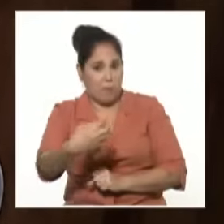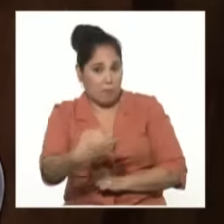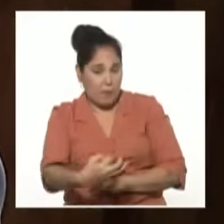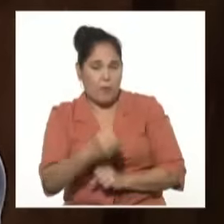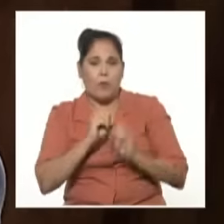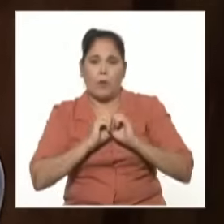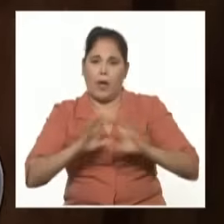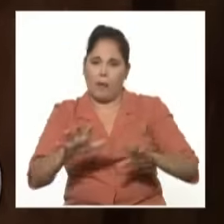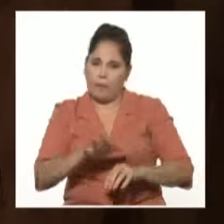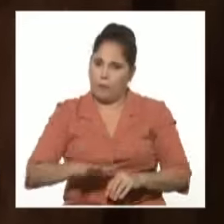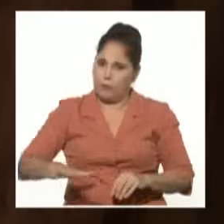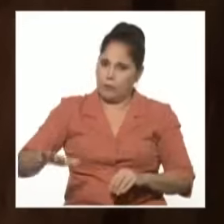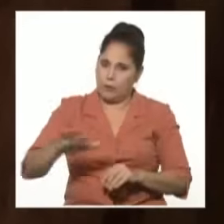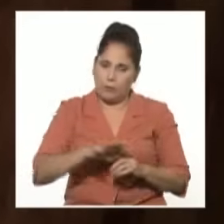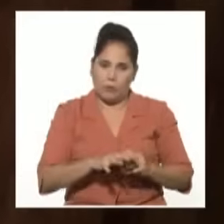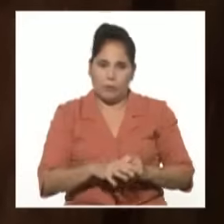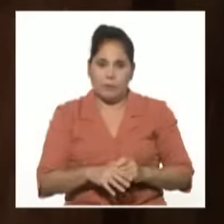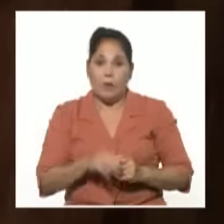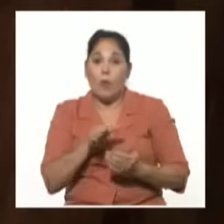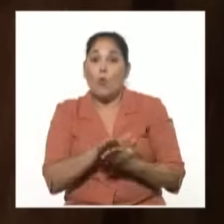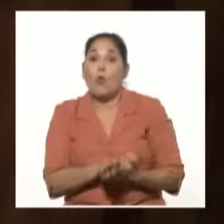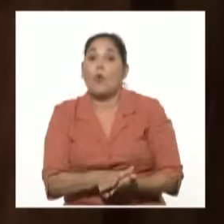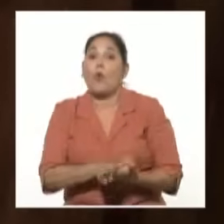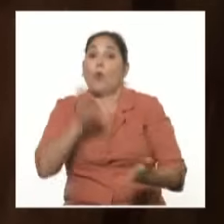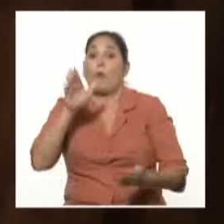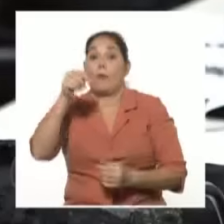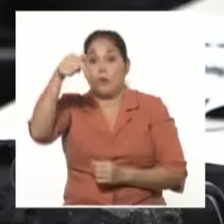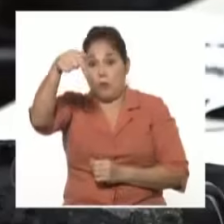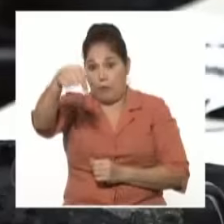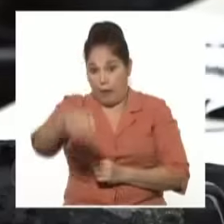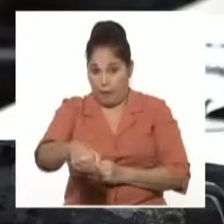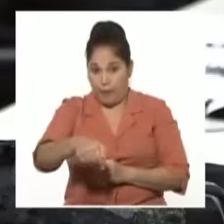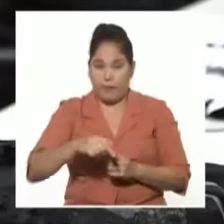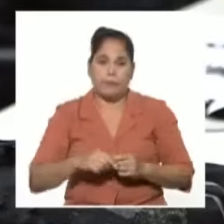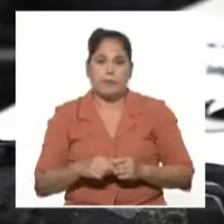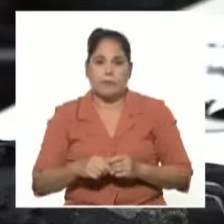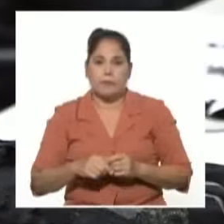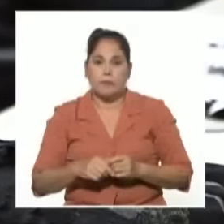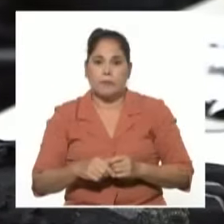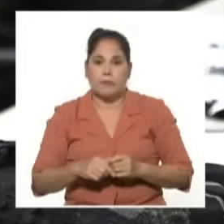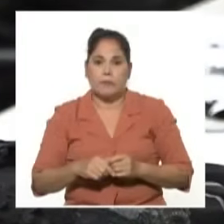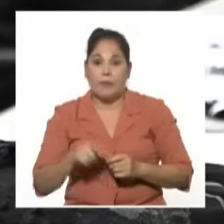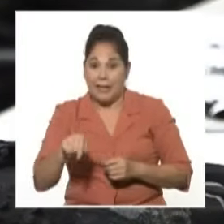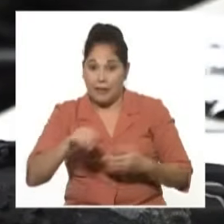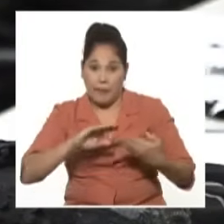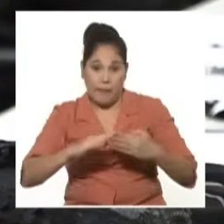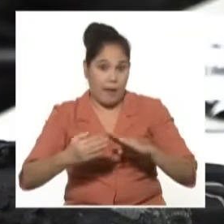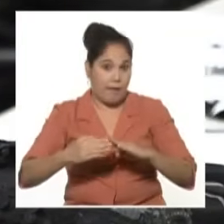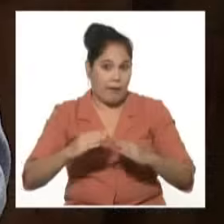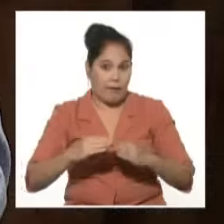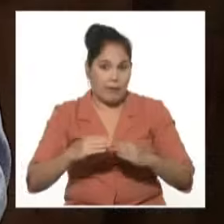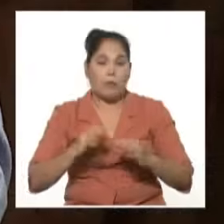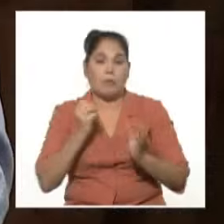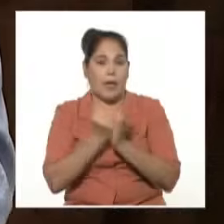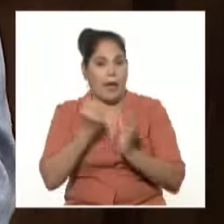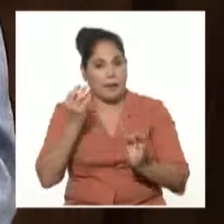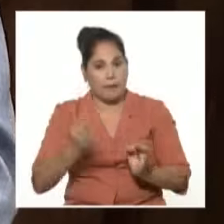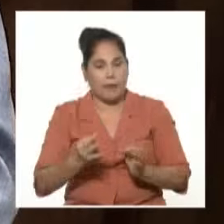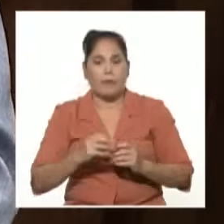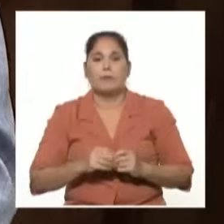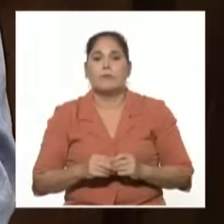ejemplo. Como compromisos para el presente inmediato, a partir de lo aquí debatido, menciono y ratifico los